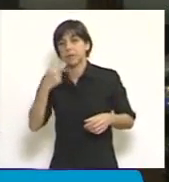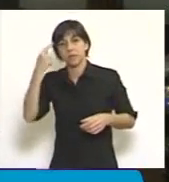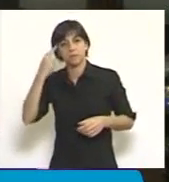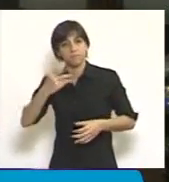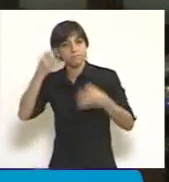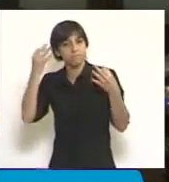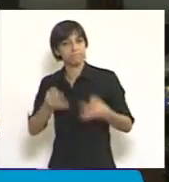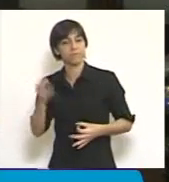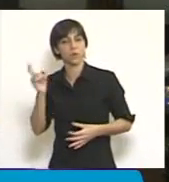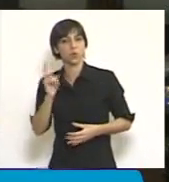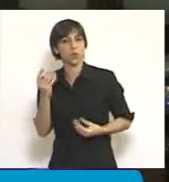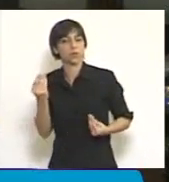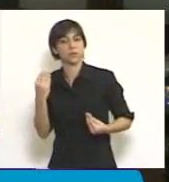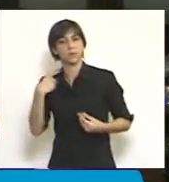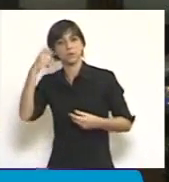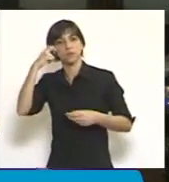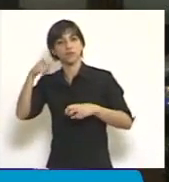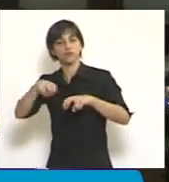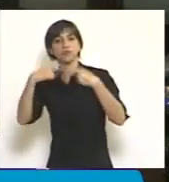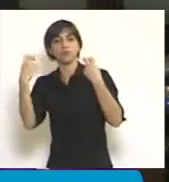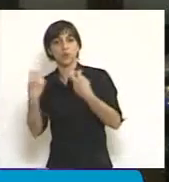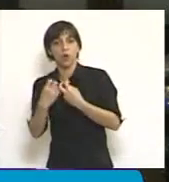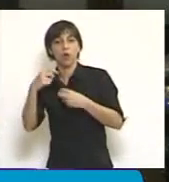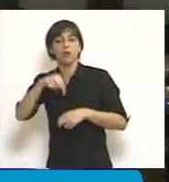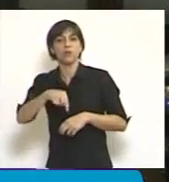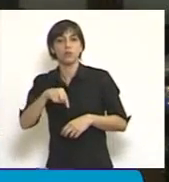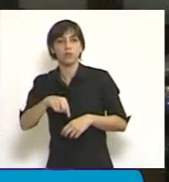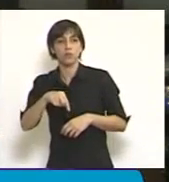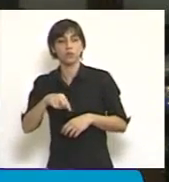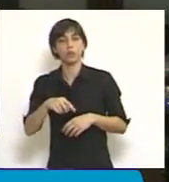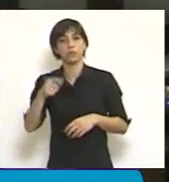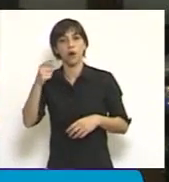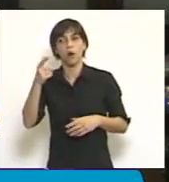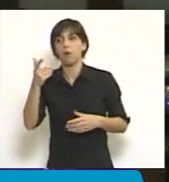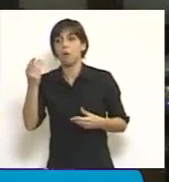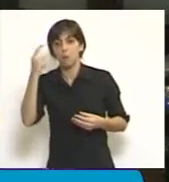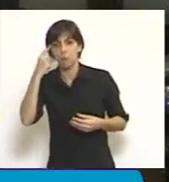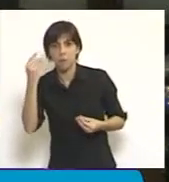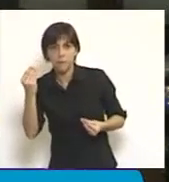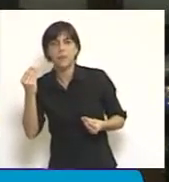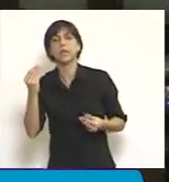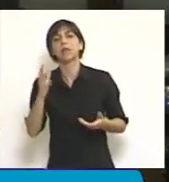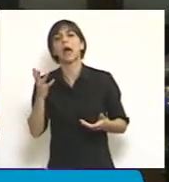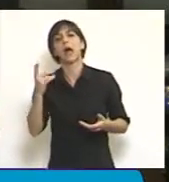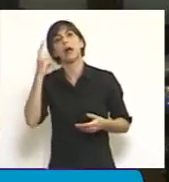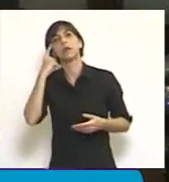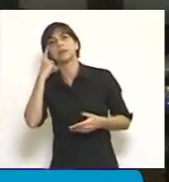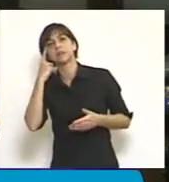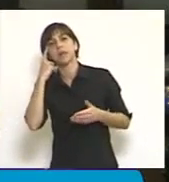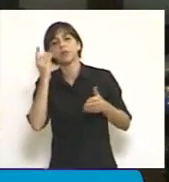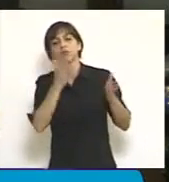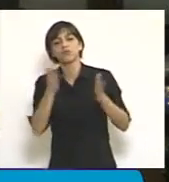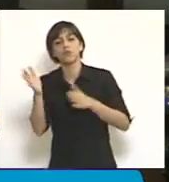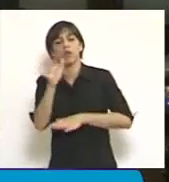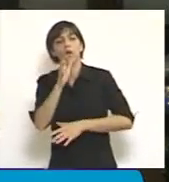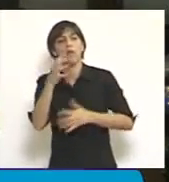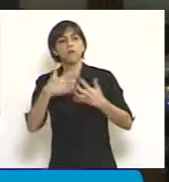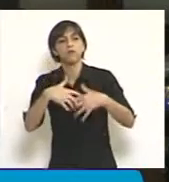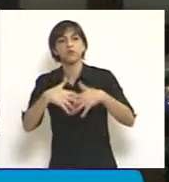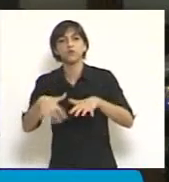la competencia que ejerce esa justicia está destinada a ser transferida a la ciudad. De manera tal que